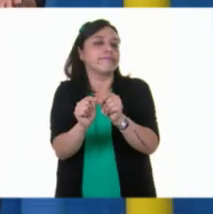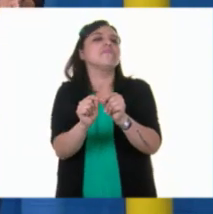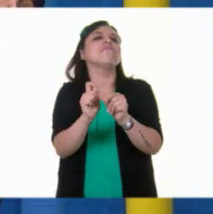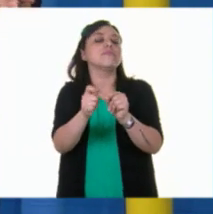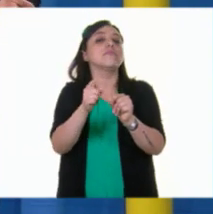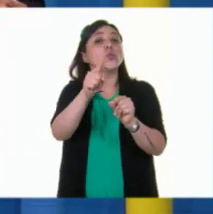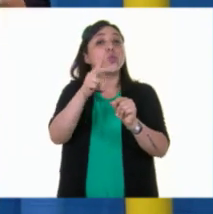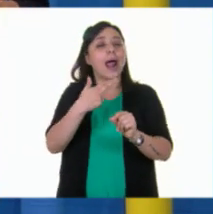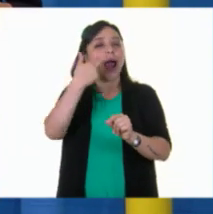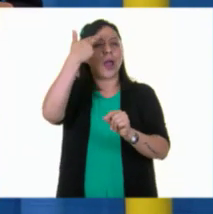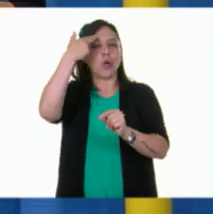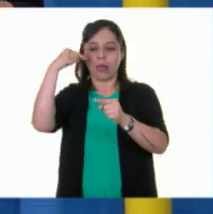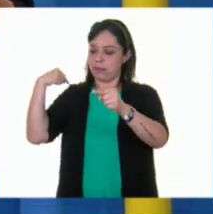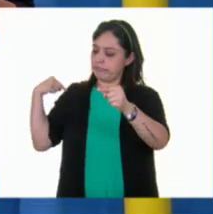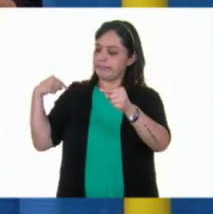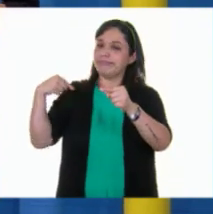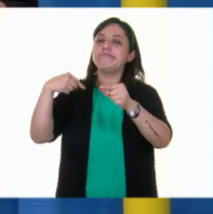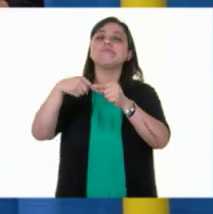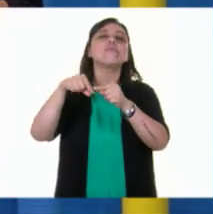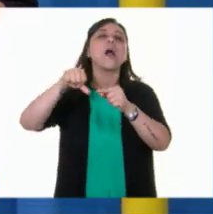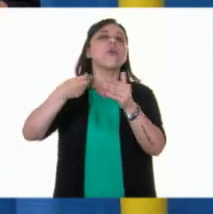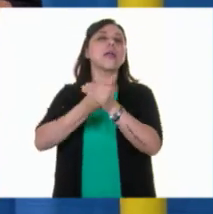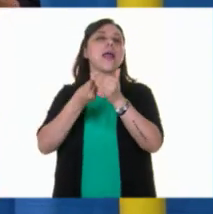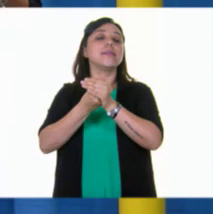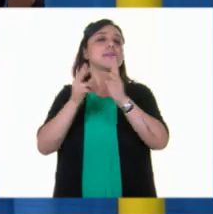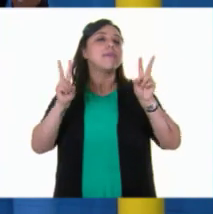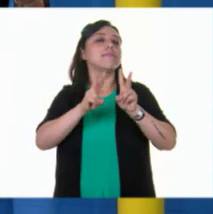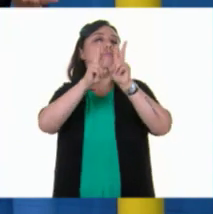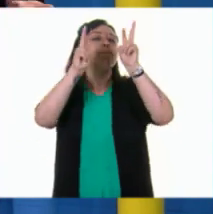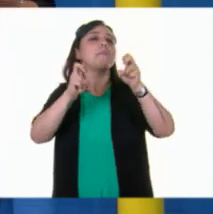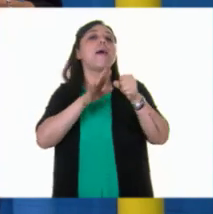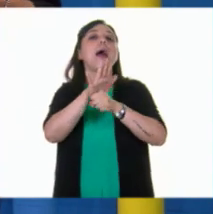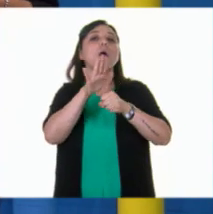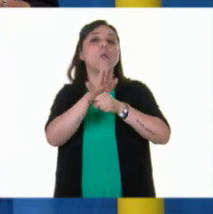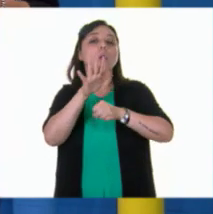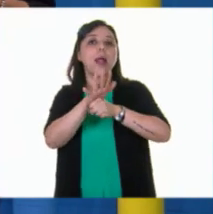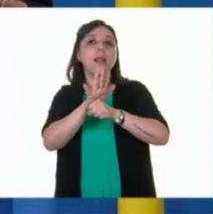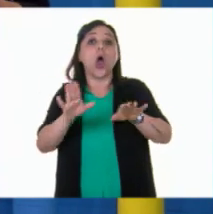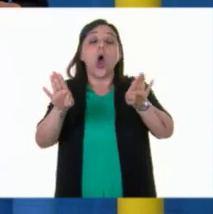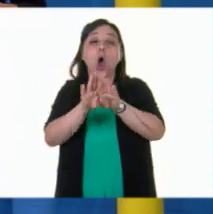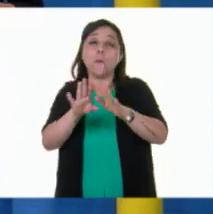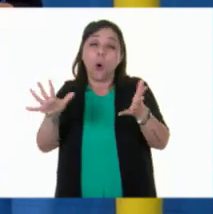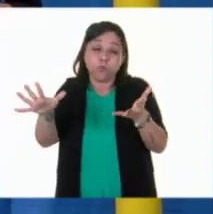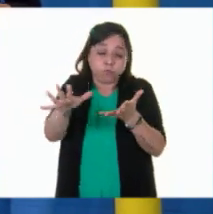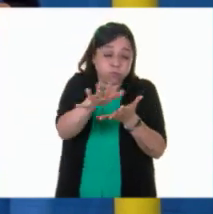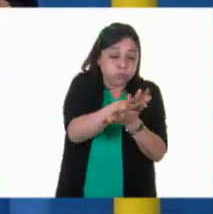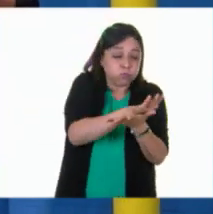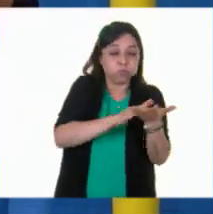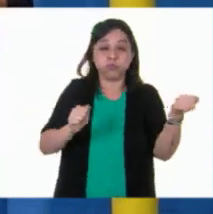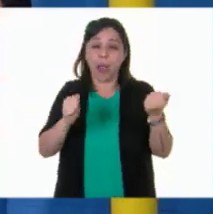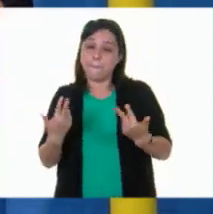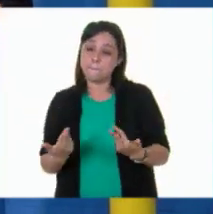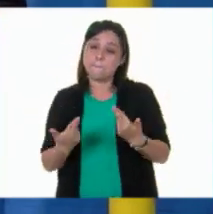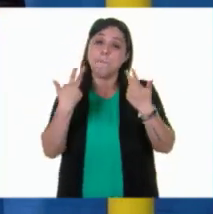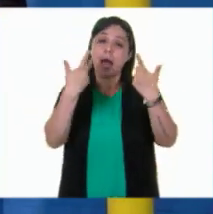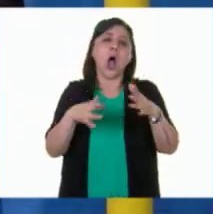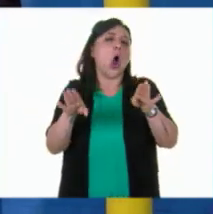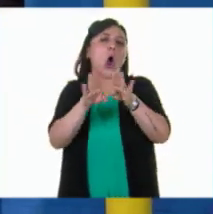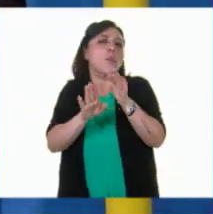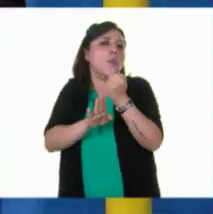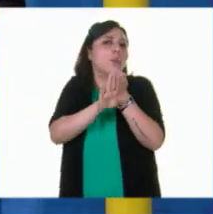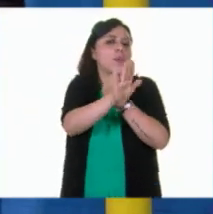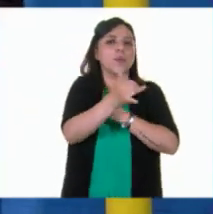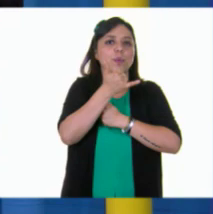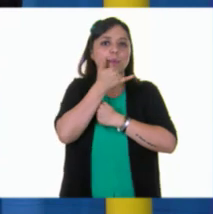lo que vimos en la sesión de hoy. El tema principal fue la prevención de los desastres en el mundo. Se describieron